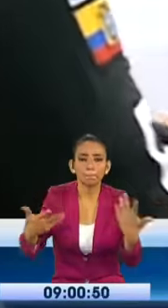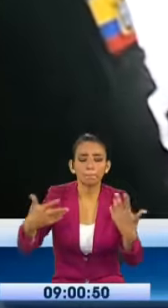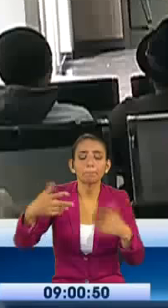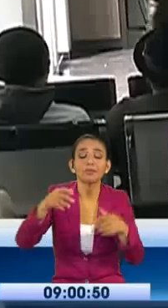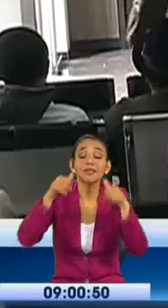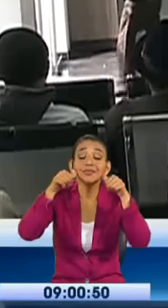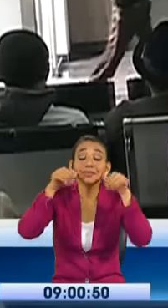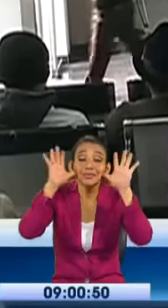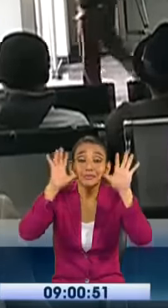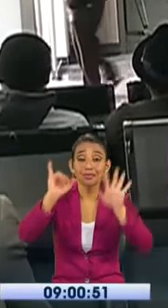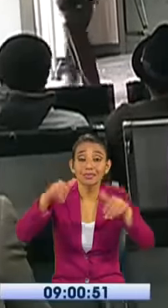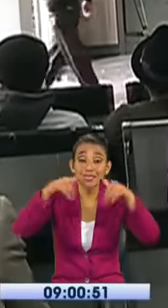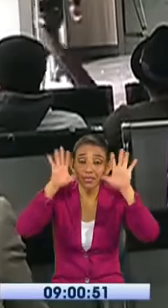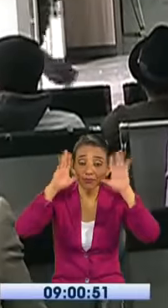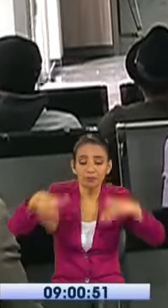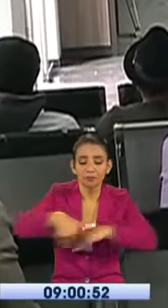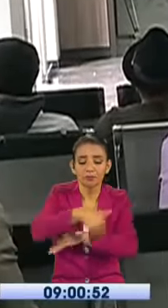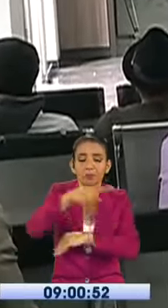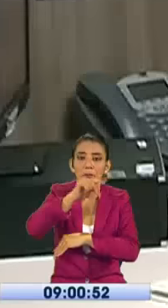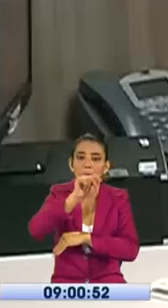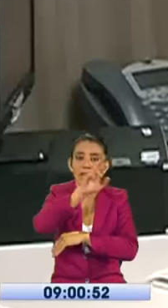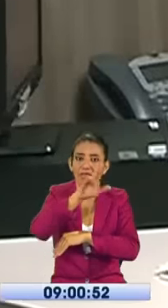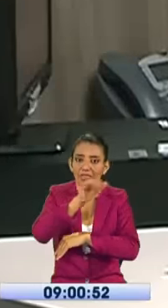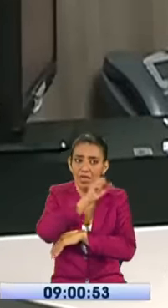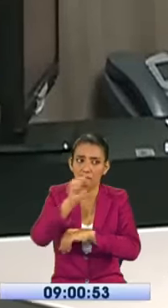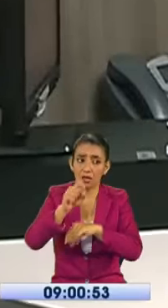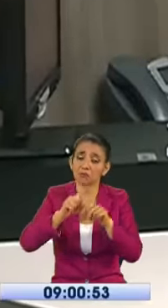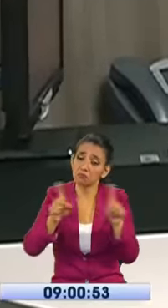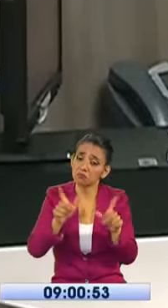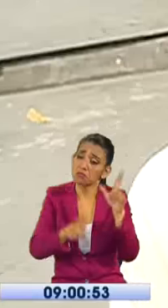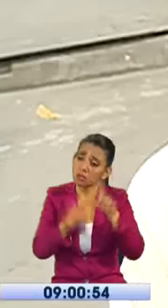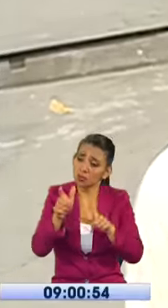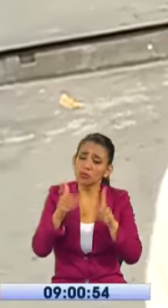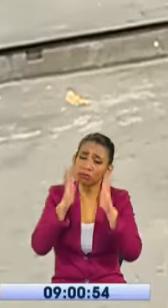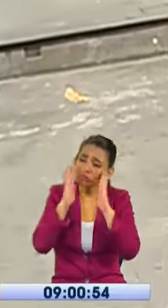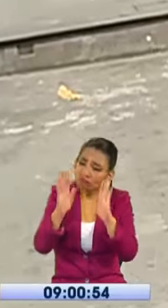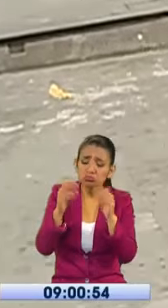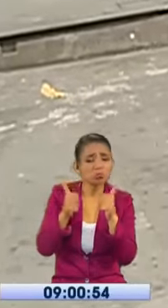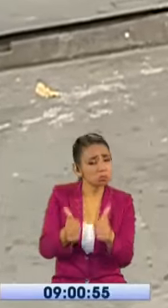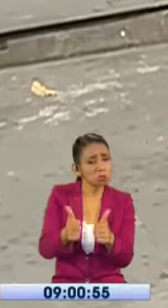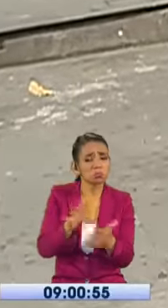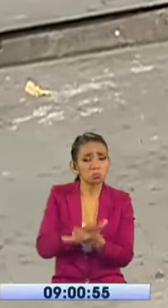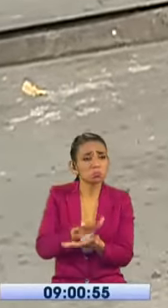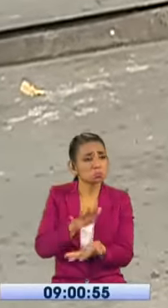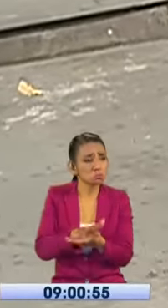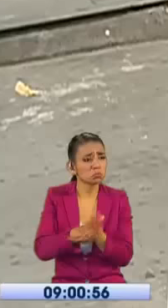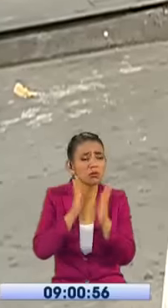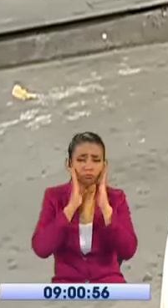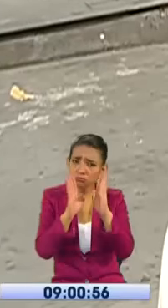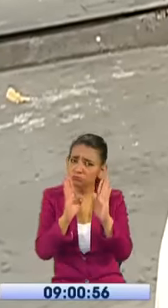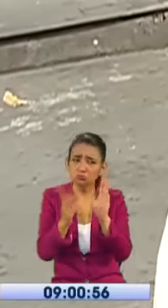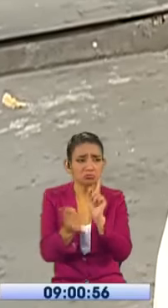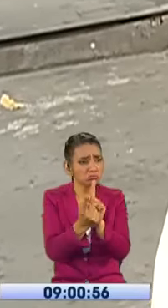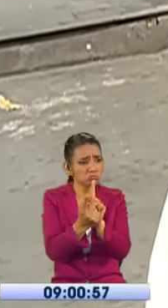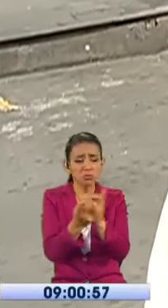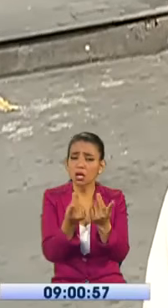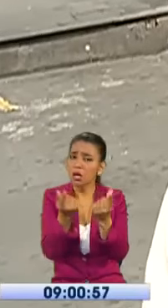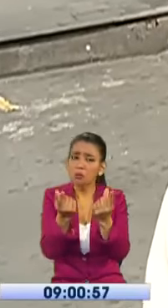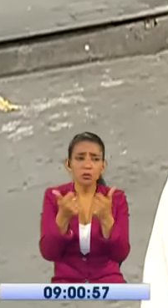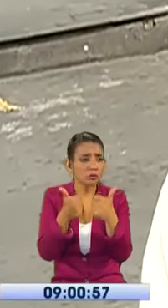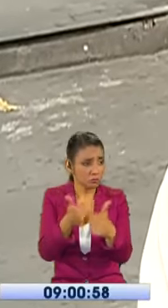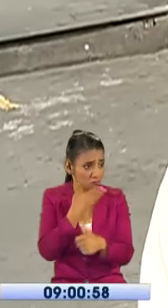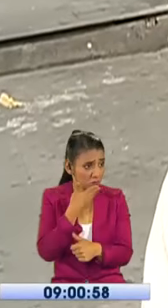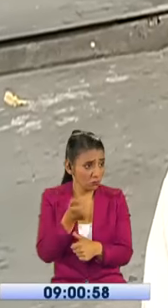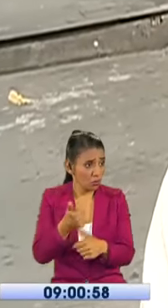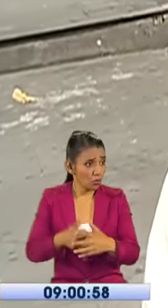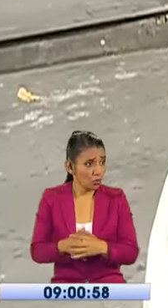diciembre. Entre tanto, la población satisfecha con la atención prestada. Sí, la atención ha sido inmediata y,